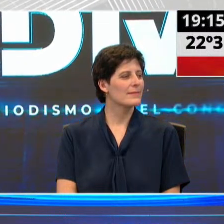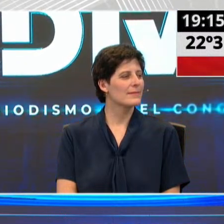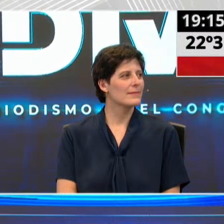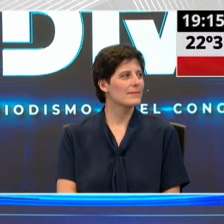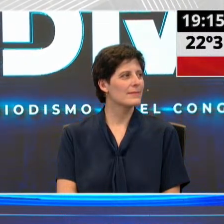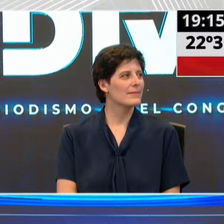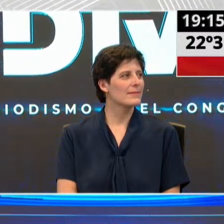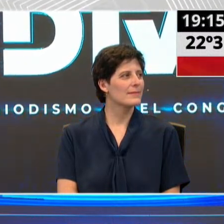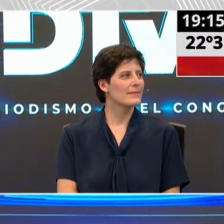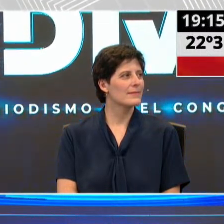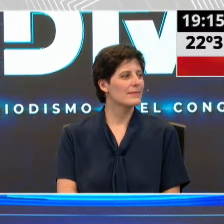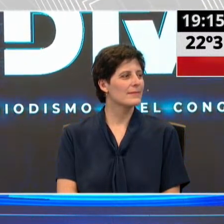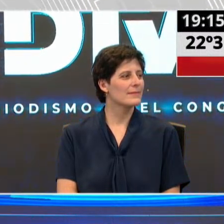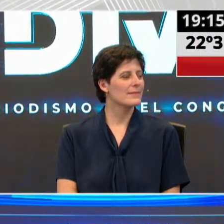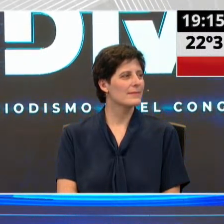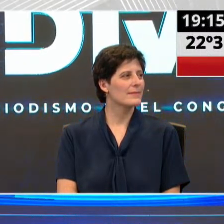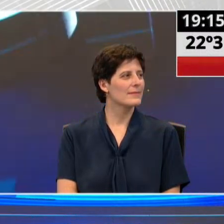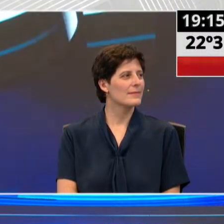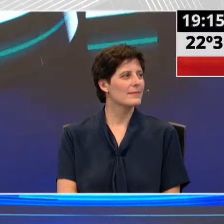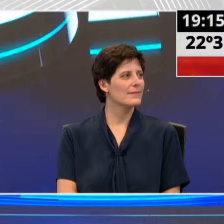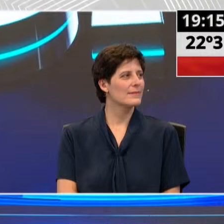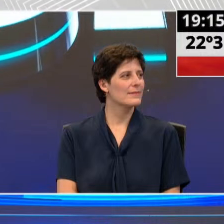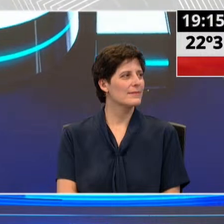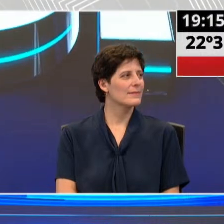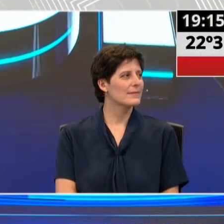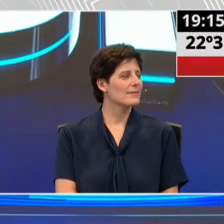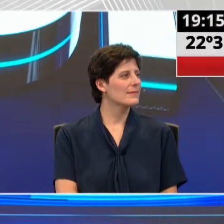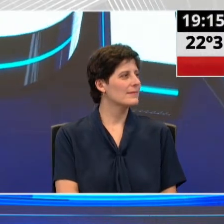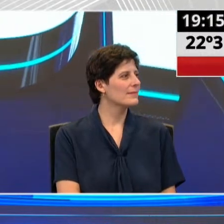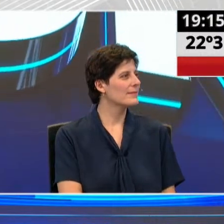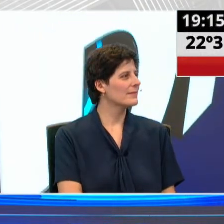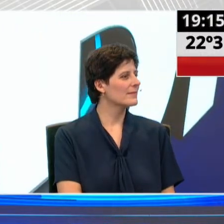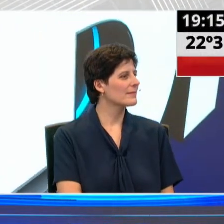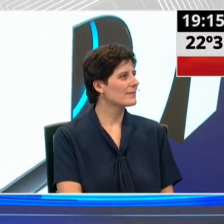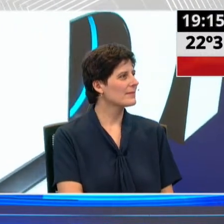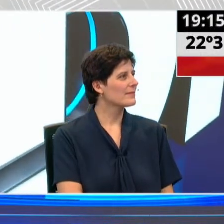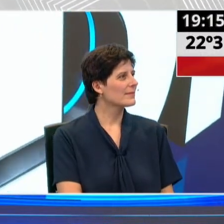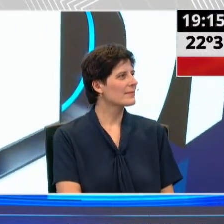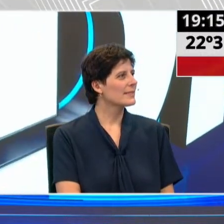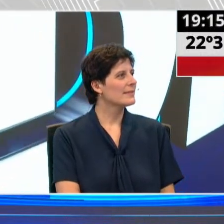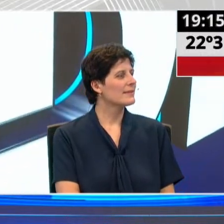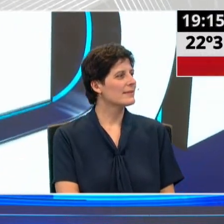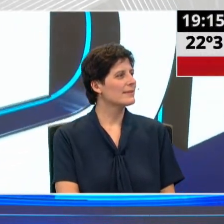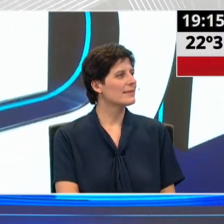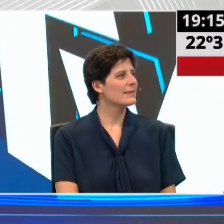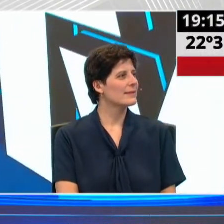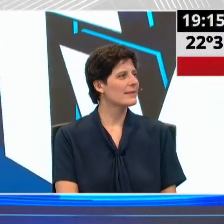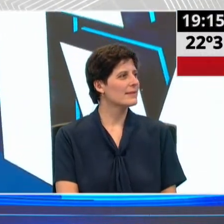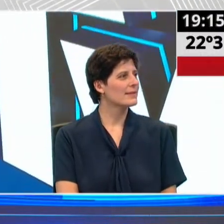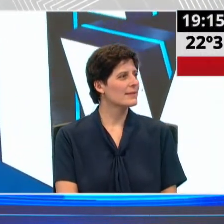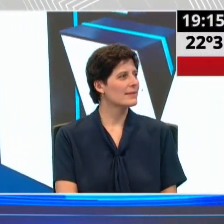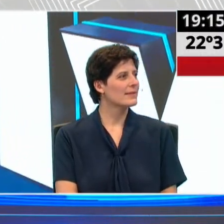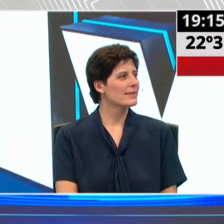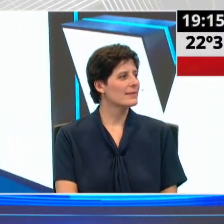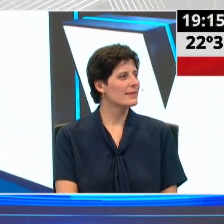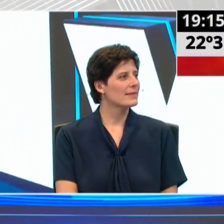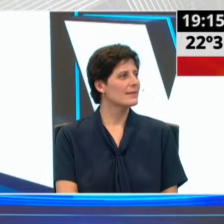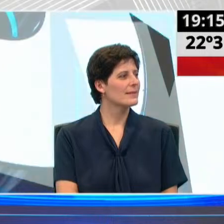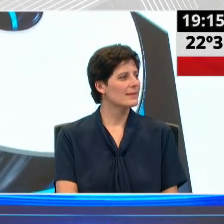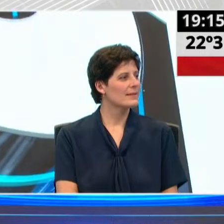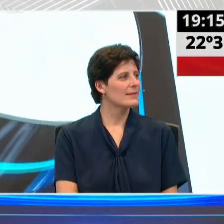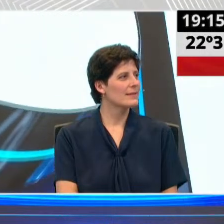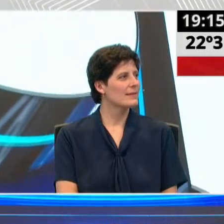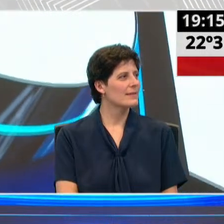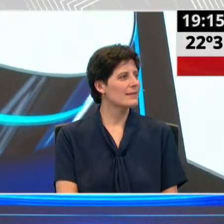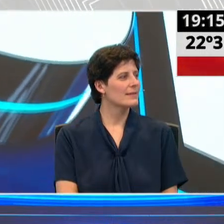los podemos llegar a acompañar votando a favor de algunas cosas, acompañando en los debates, dando quórum, entendiendo que fue el presidente